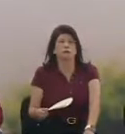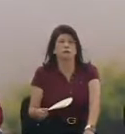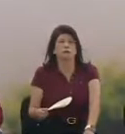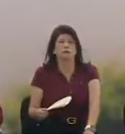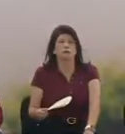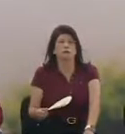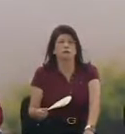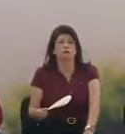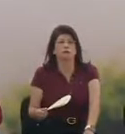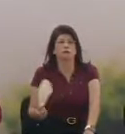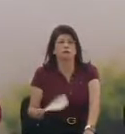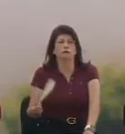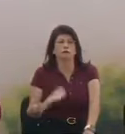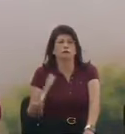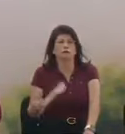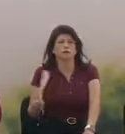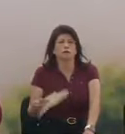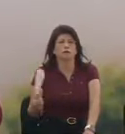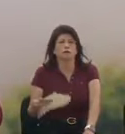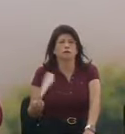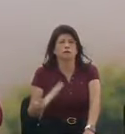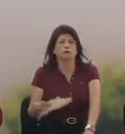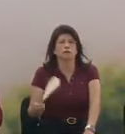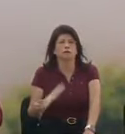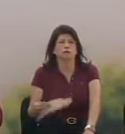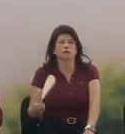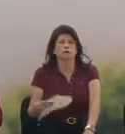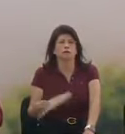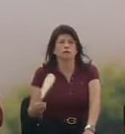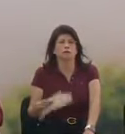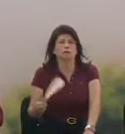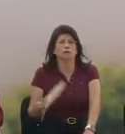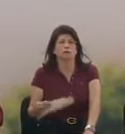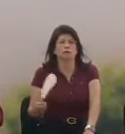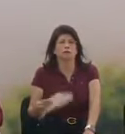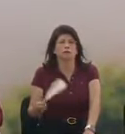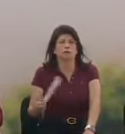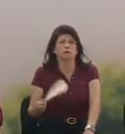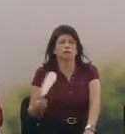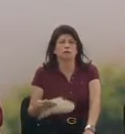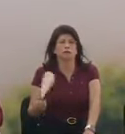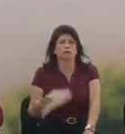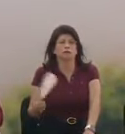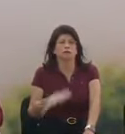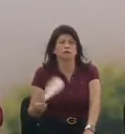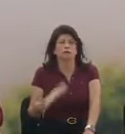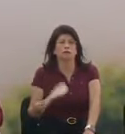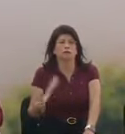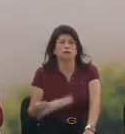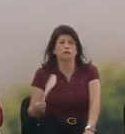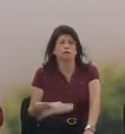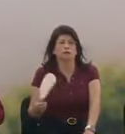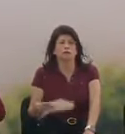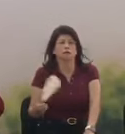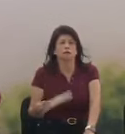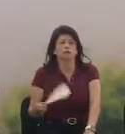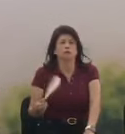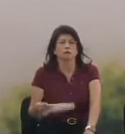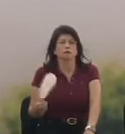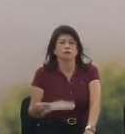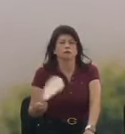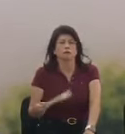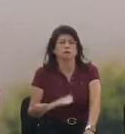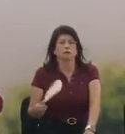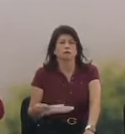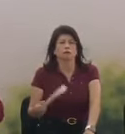seamos parte de la historia. Así como el 18, por primera vez tuvimos un presidente de